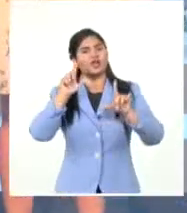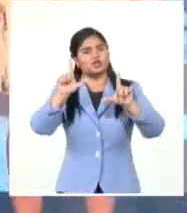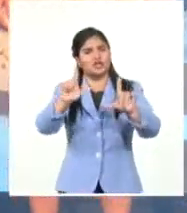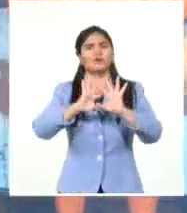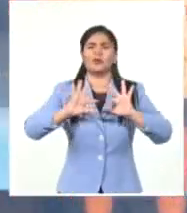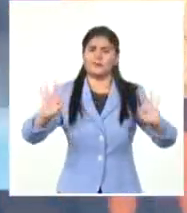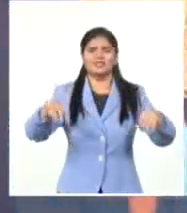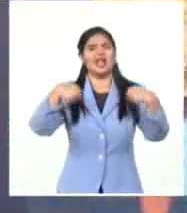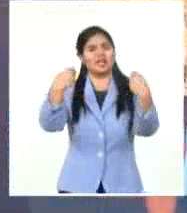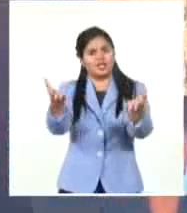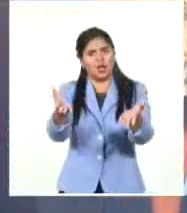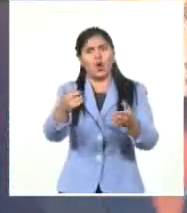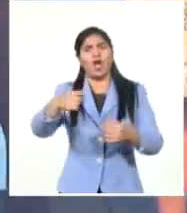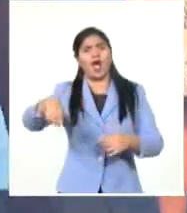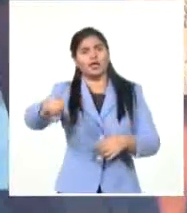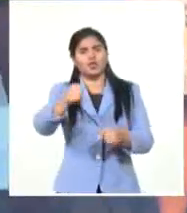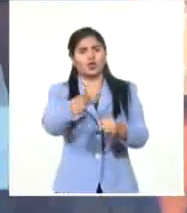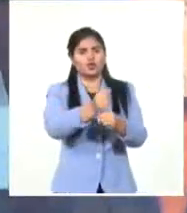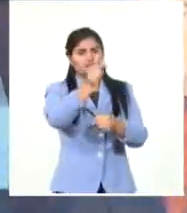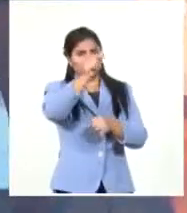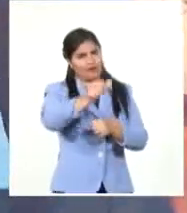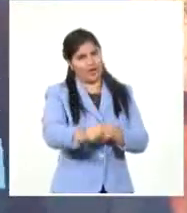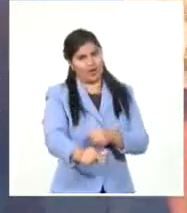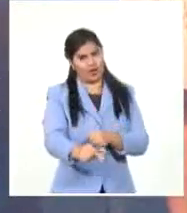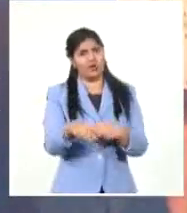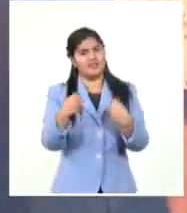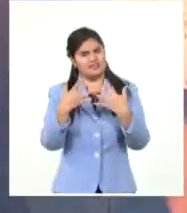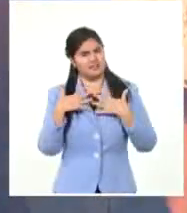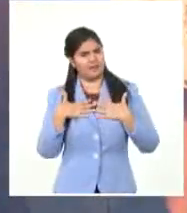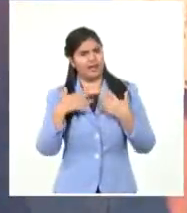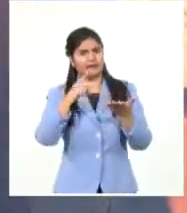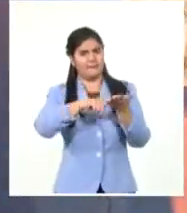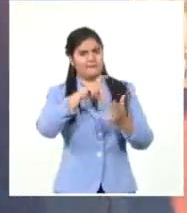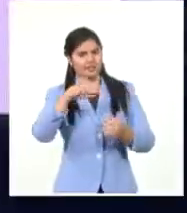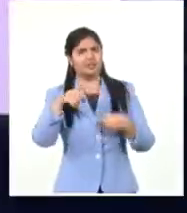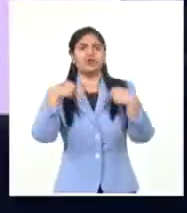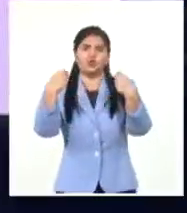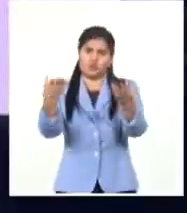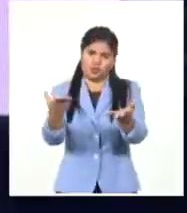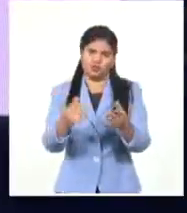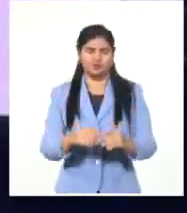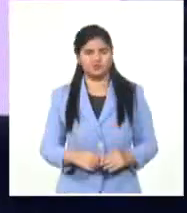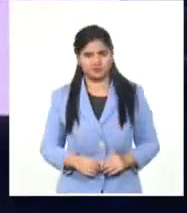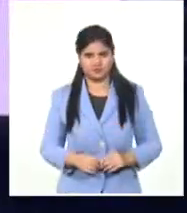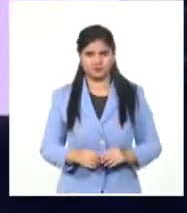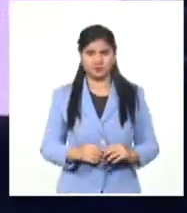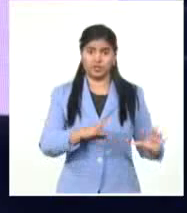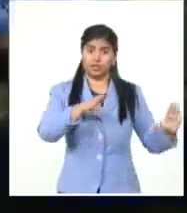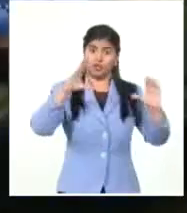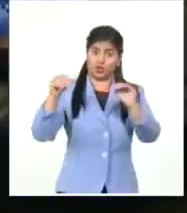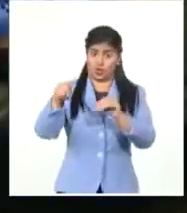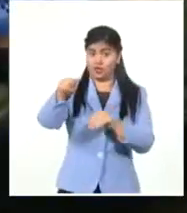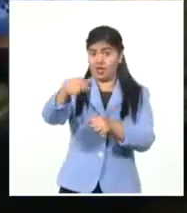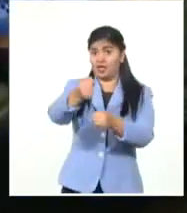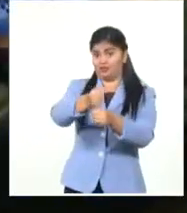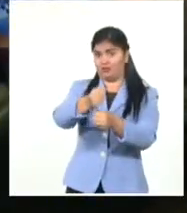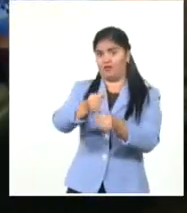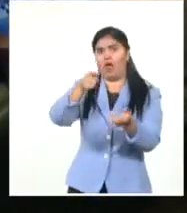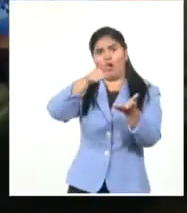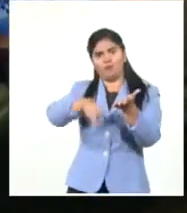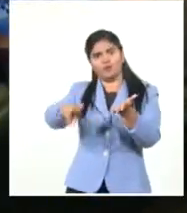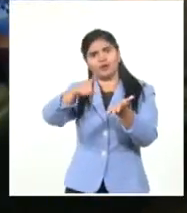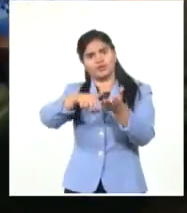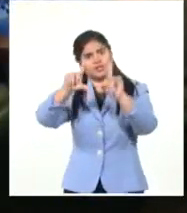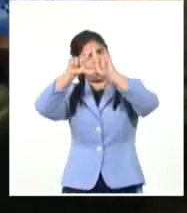un reconocimiento del Comité Central del Partido. 24 horas en el aire, corresponsalías en todas las provincias y en el